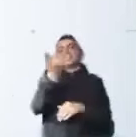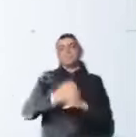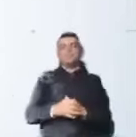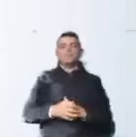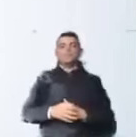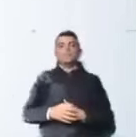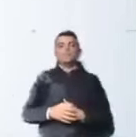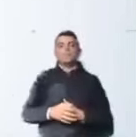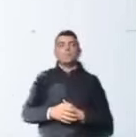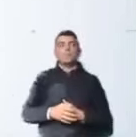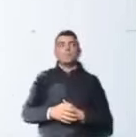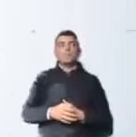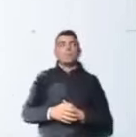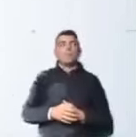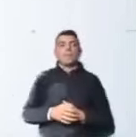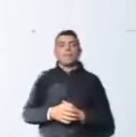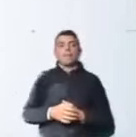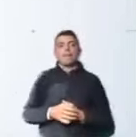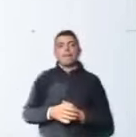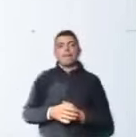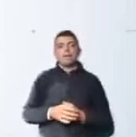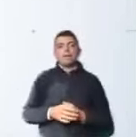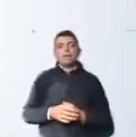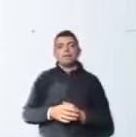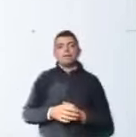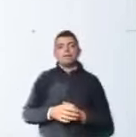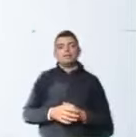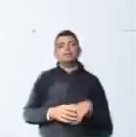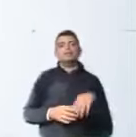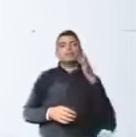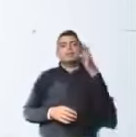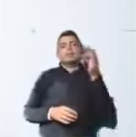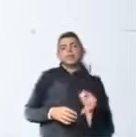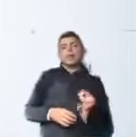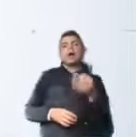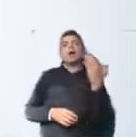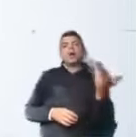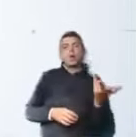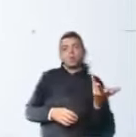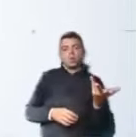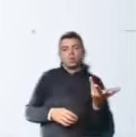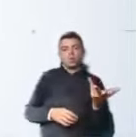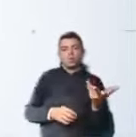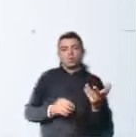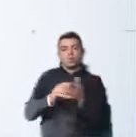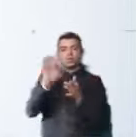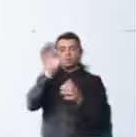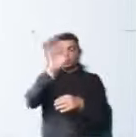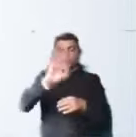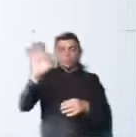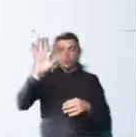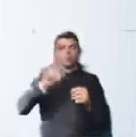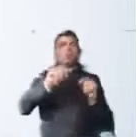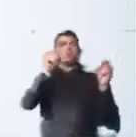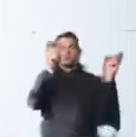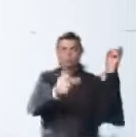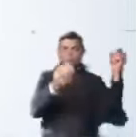En realidad, ¿cómo actúan los virus? Y eso es una parte importante porque sé que muchos colegas, muchas personas de salud o muchos